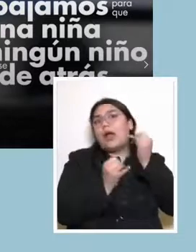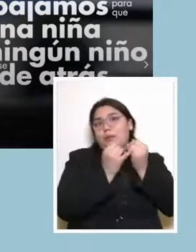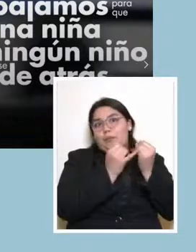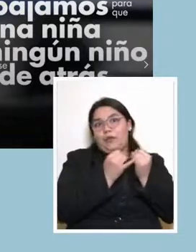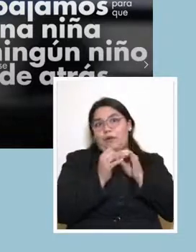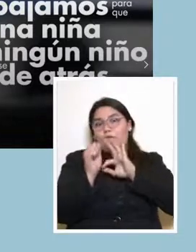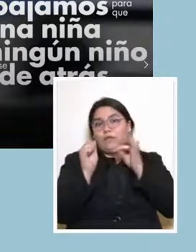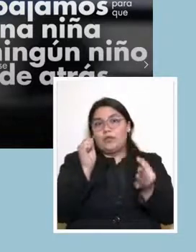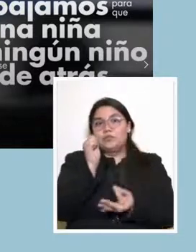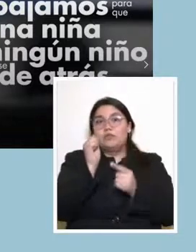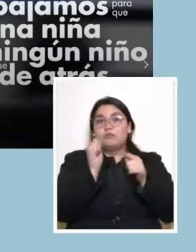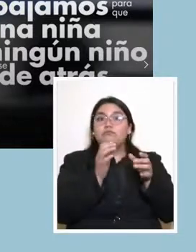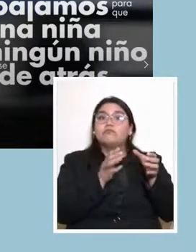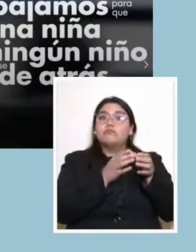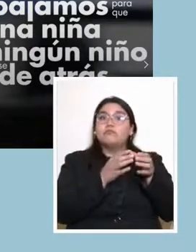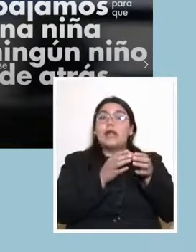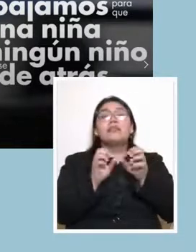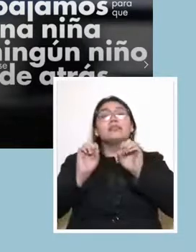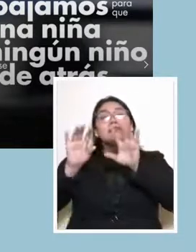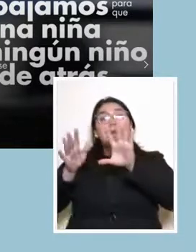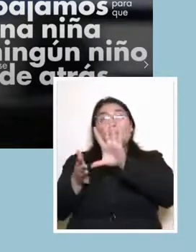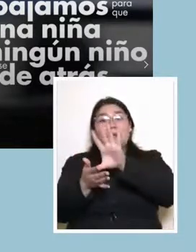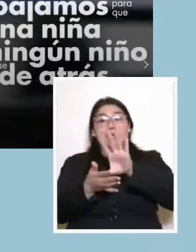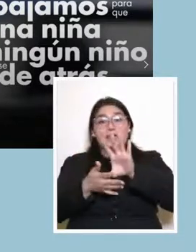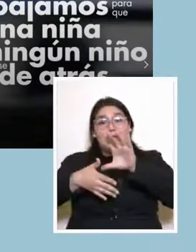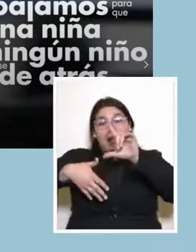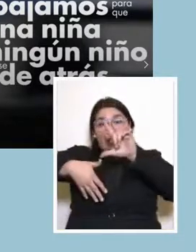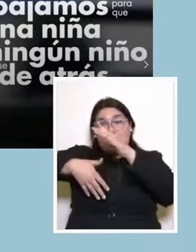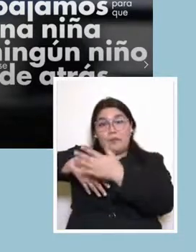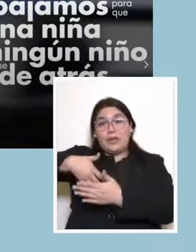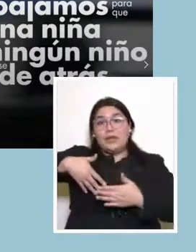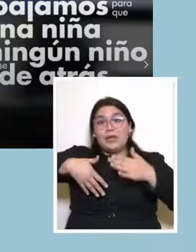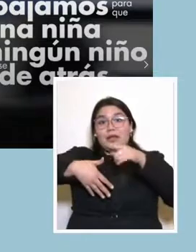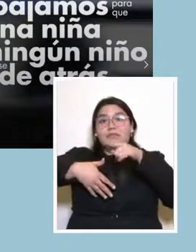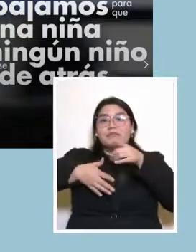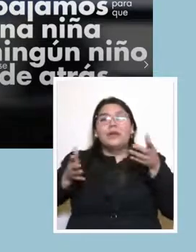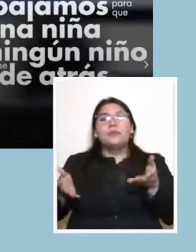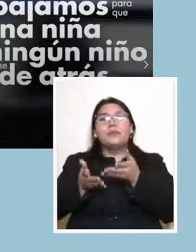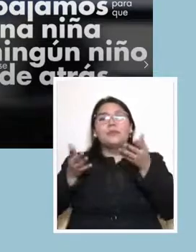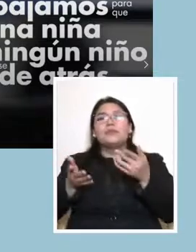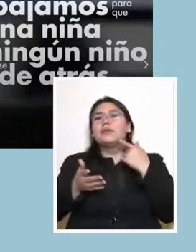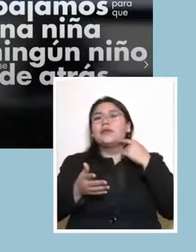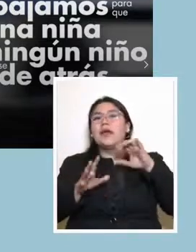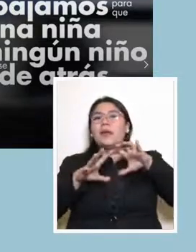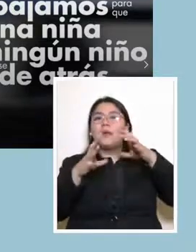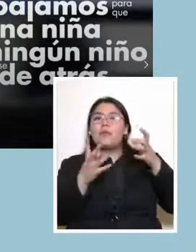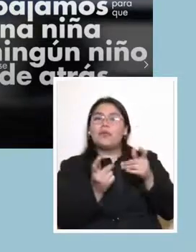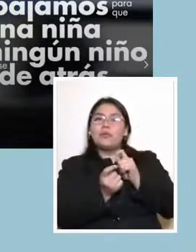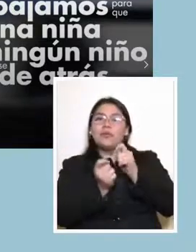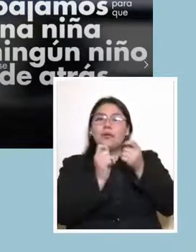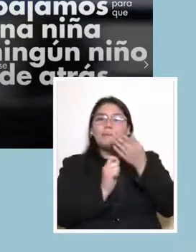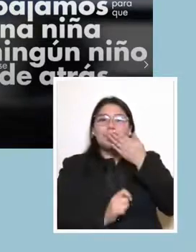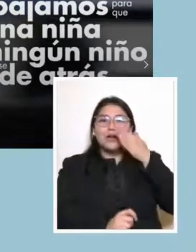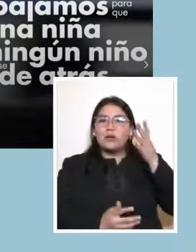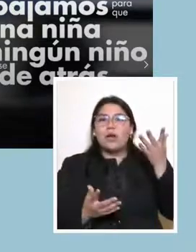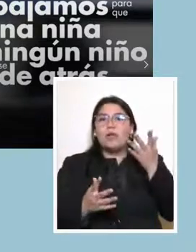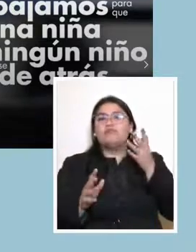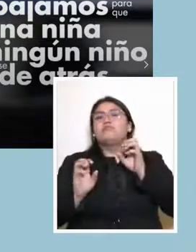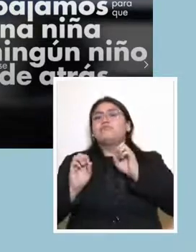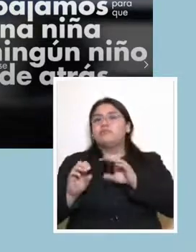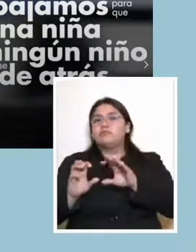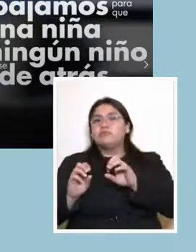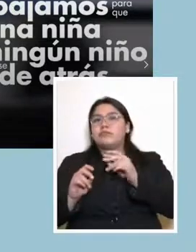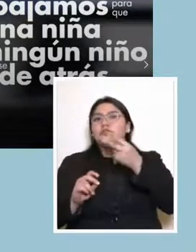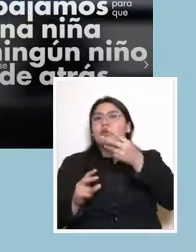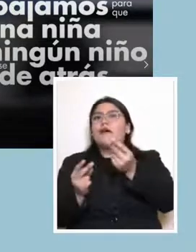SM impulsamos en 10 países iberoamericanos el construir un mundo mejor a través de la capacidad transformadora de la educación y